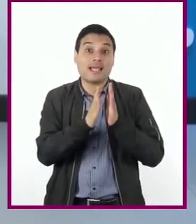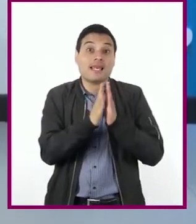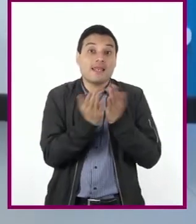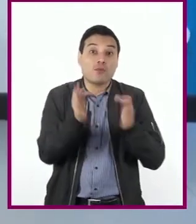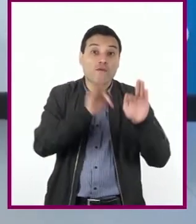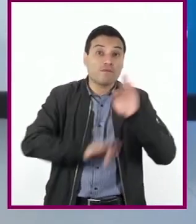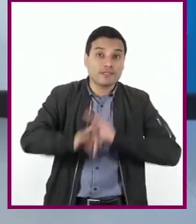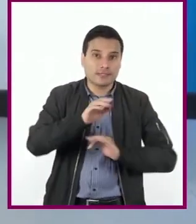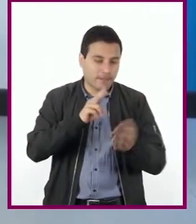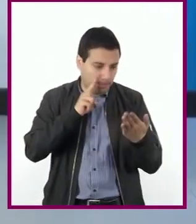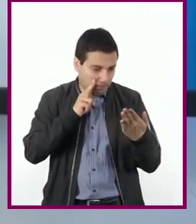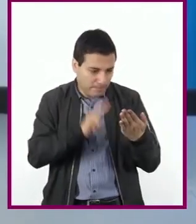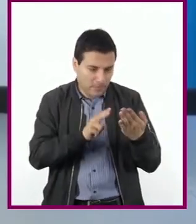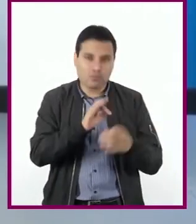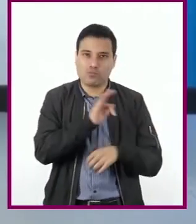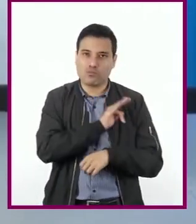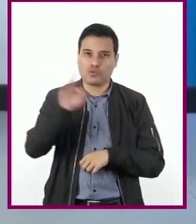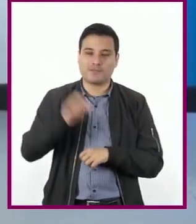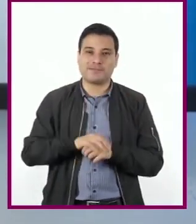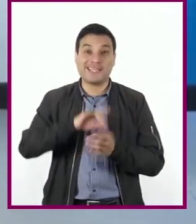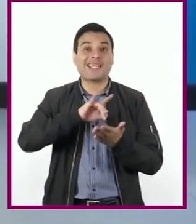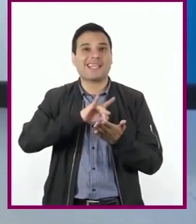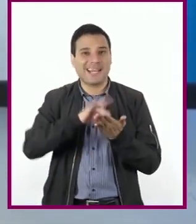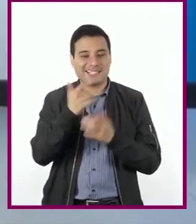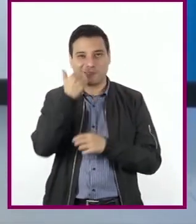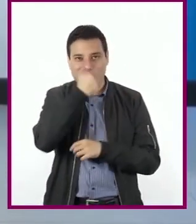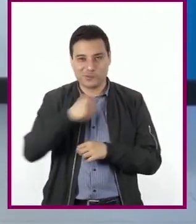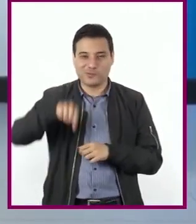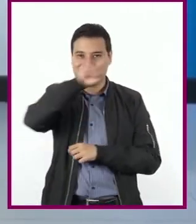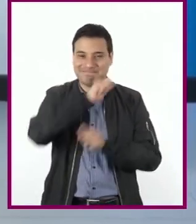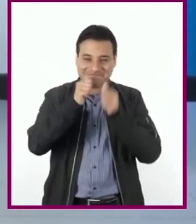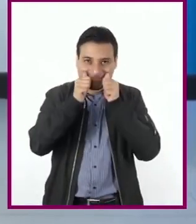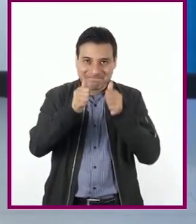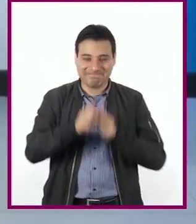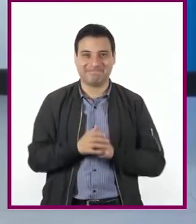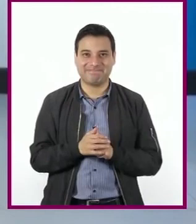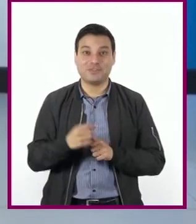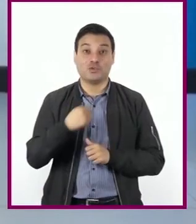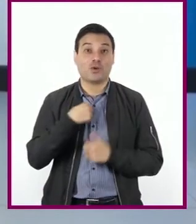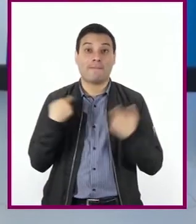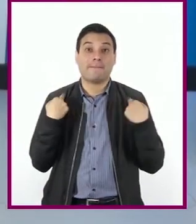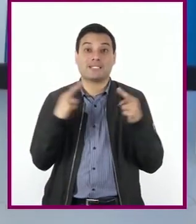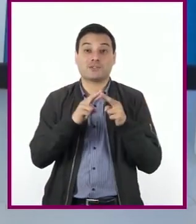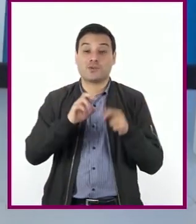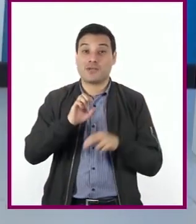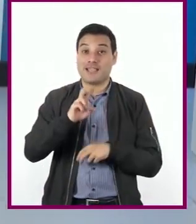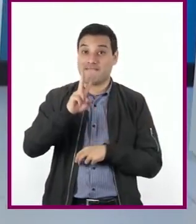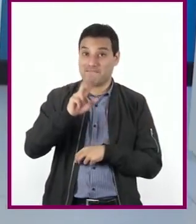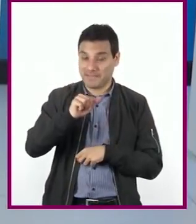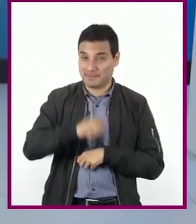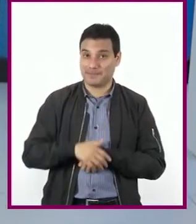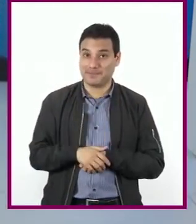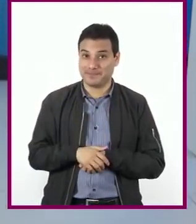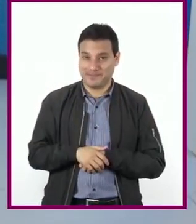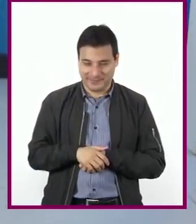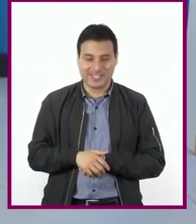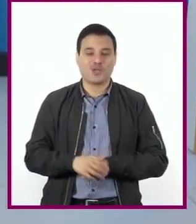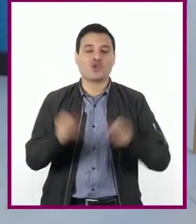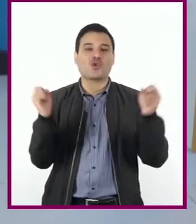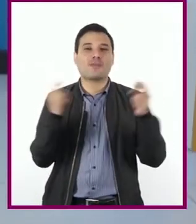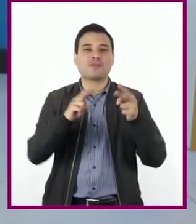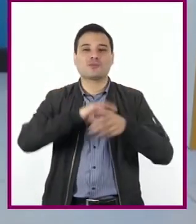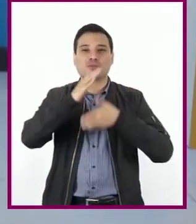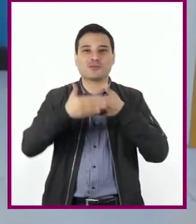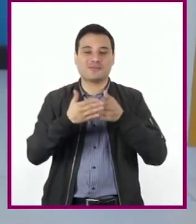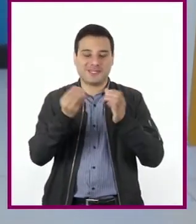texto. Agradezco a los estudiantes por seguir la transmisión. Soy la profesora Eva Vilchis González. Los espero en la